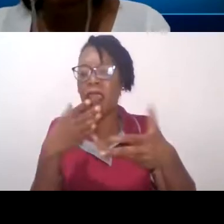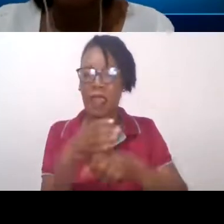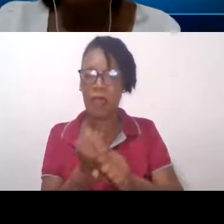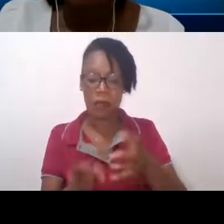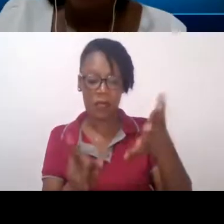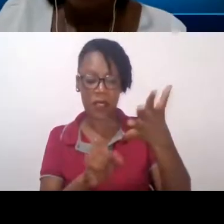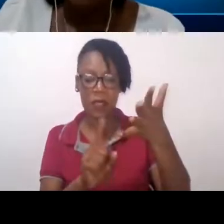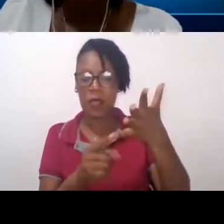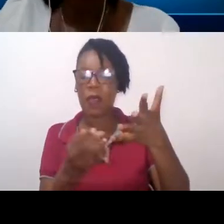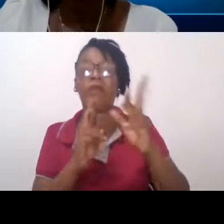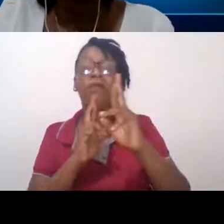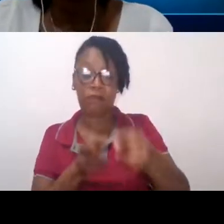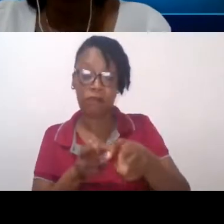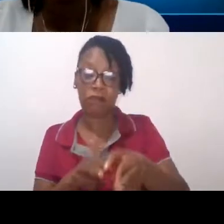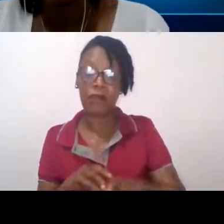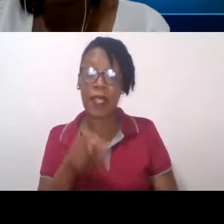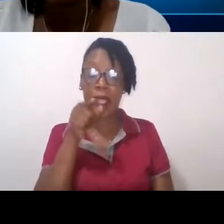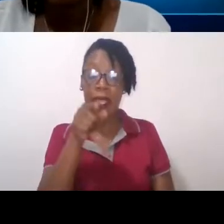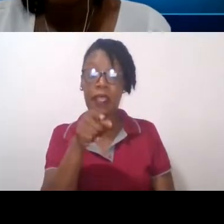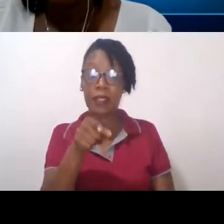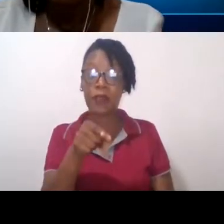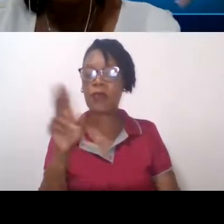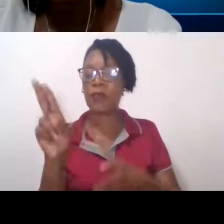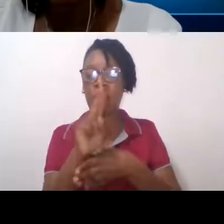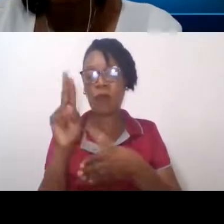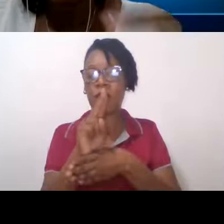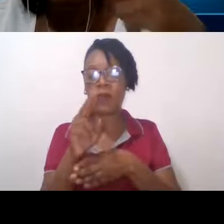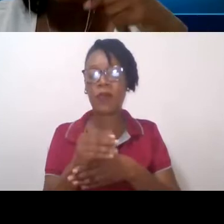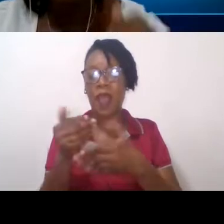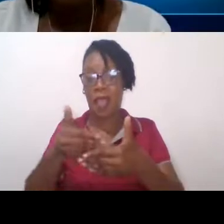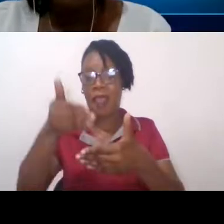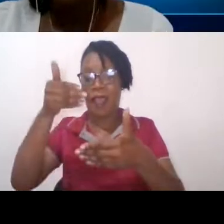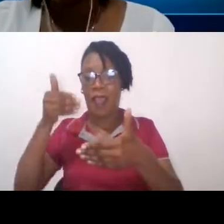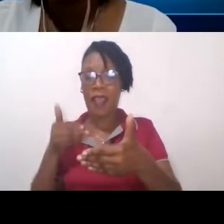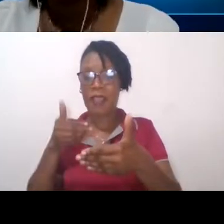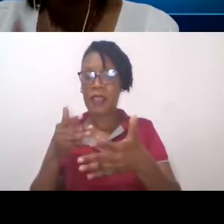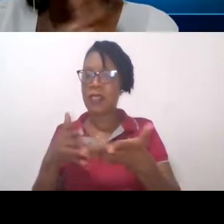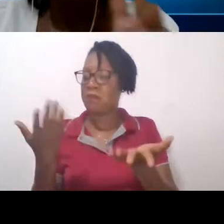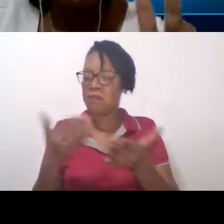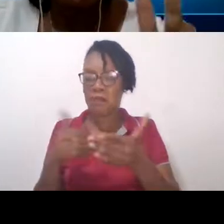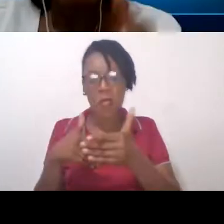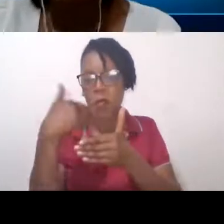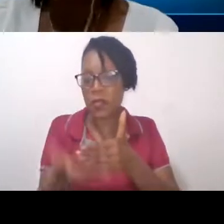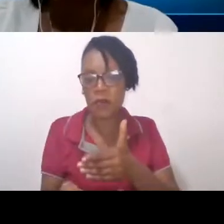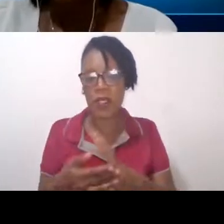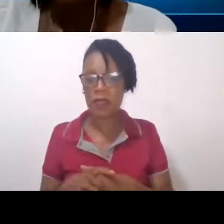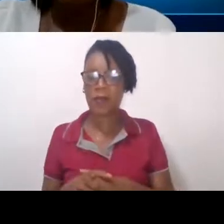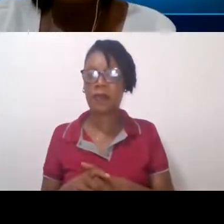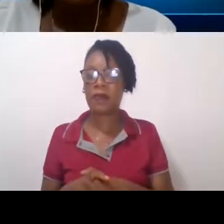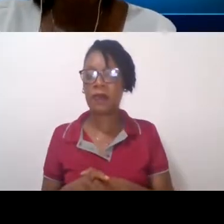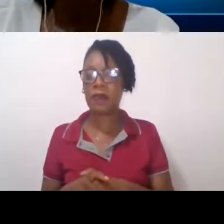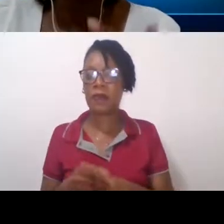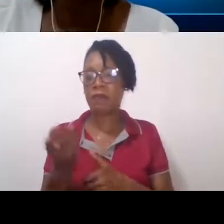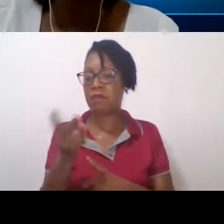el resultado. ¿Este recurso se utiliza antes o después? Para ambas. Si,